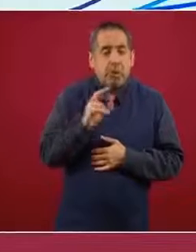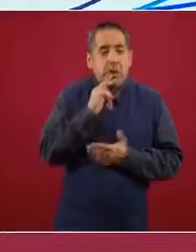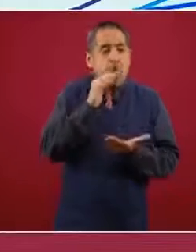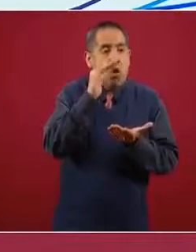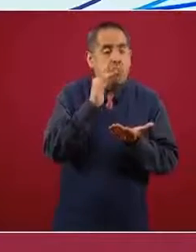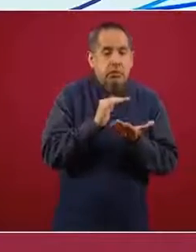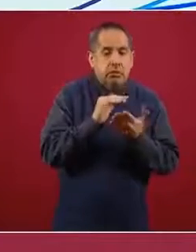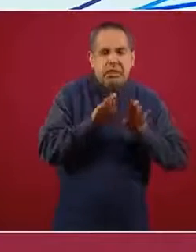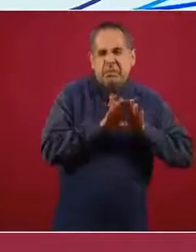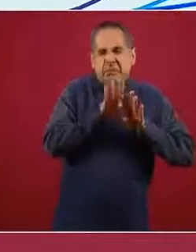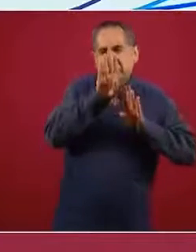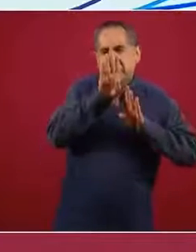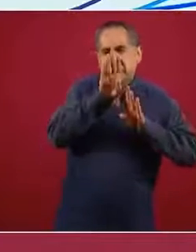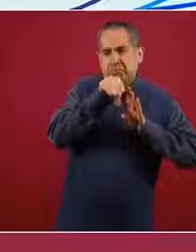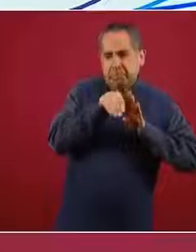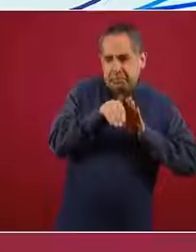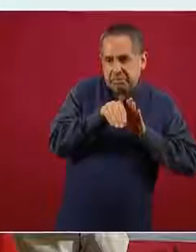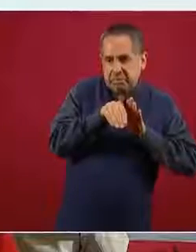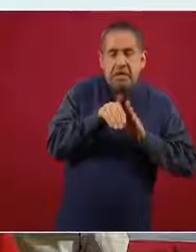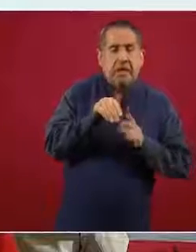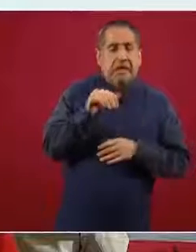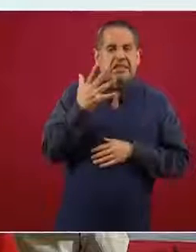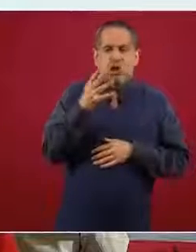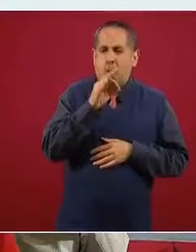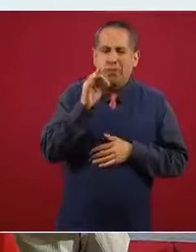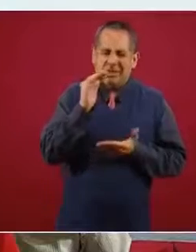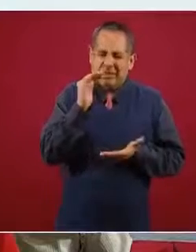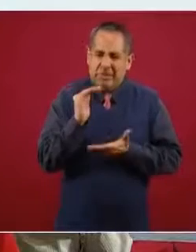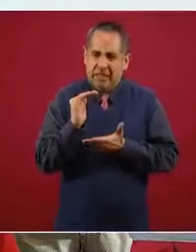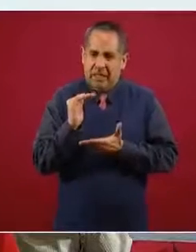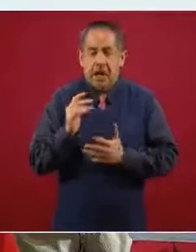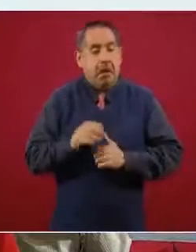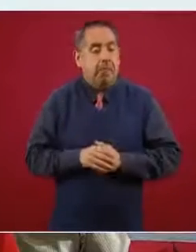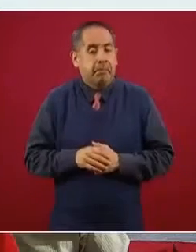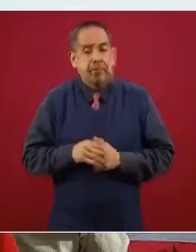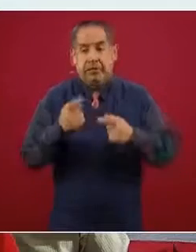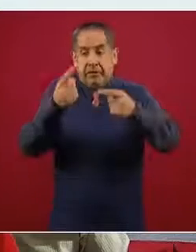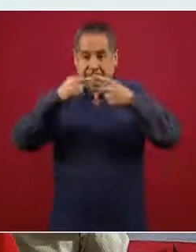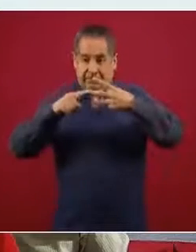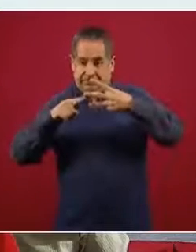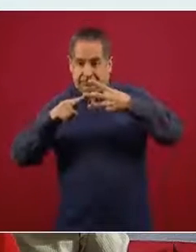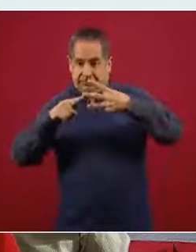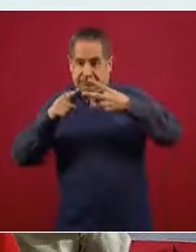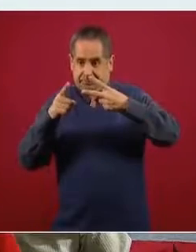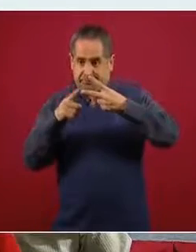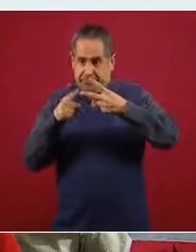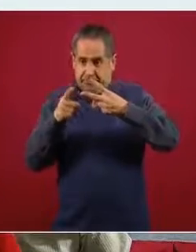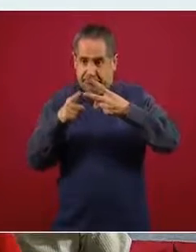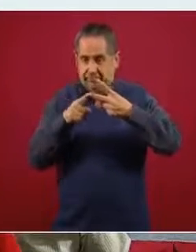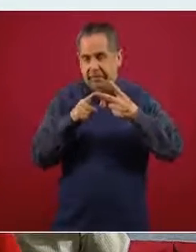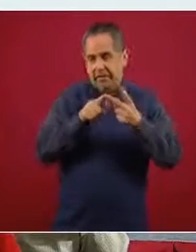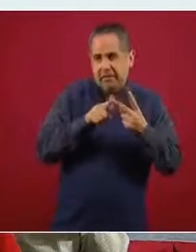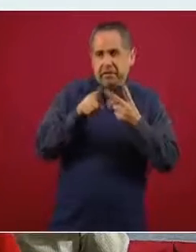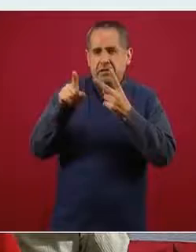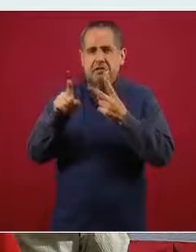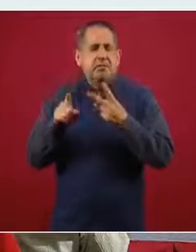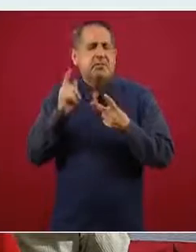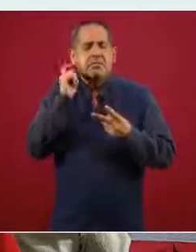la curva nacional. La siguiente curva es precisamente aquella que grafica